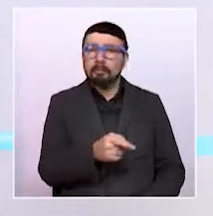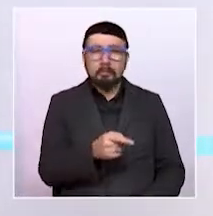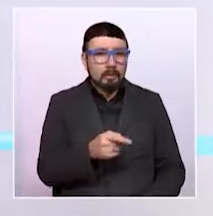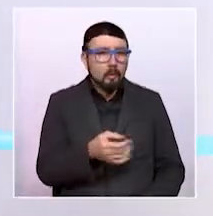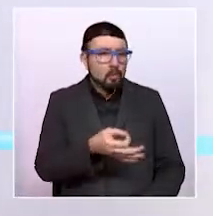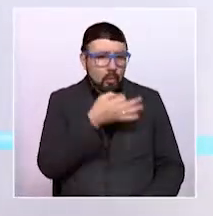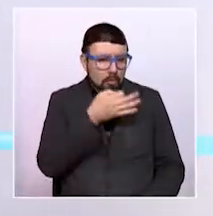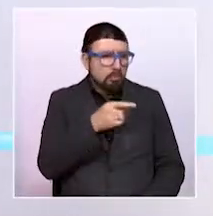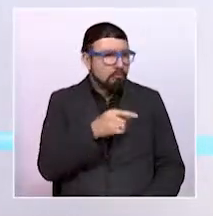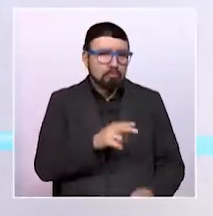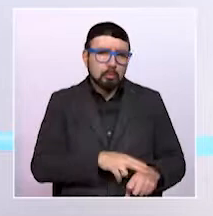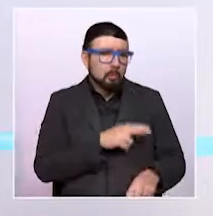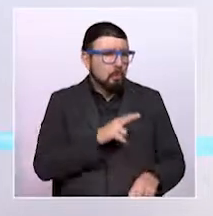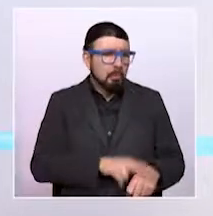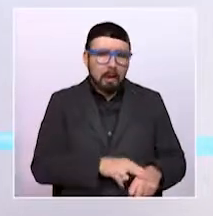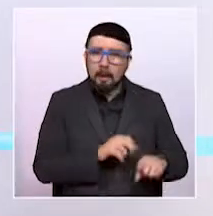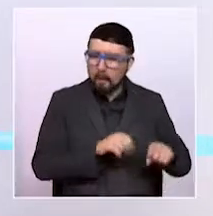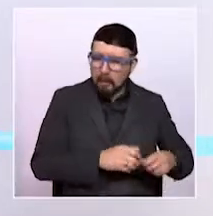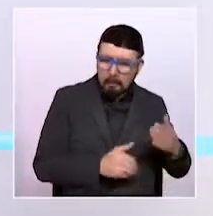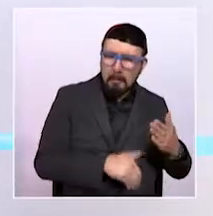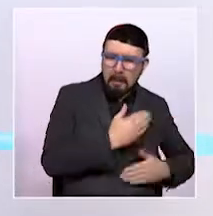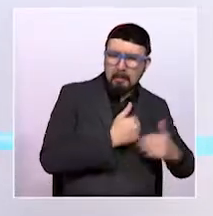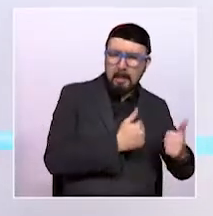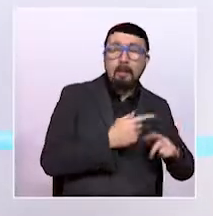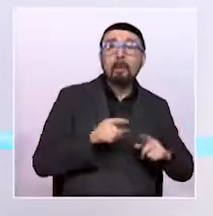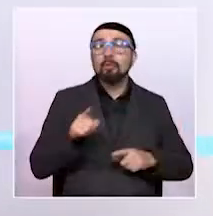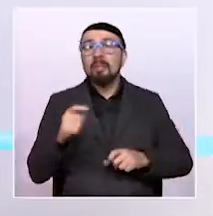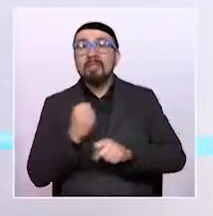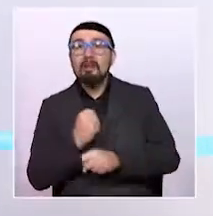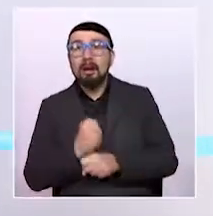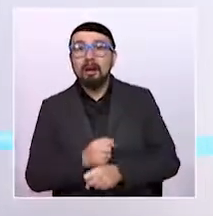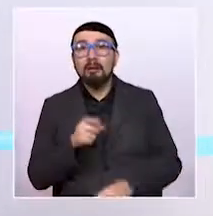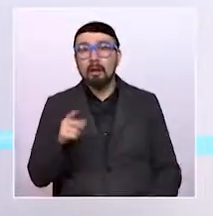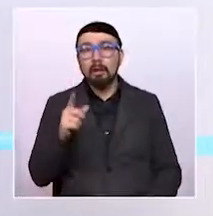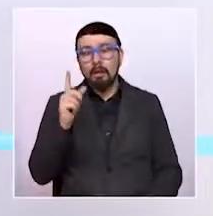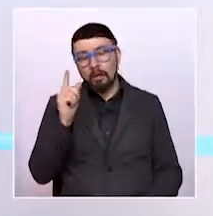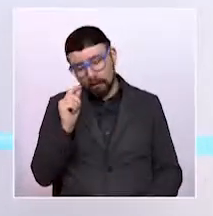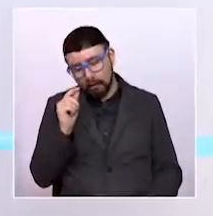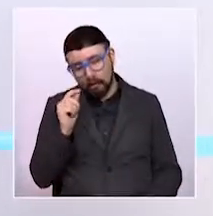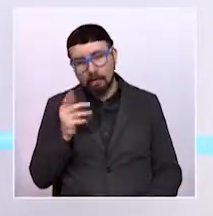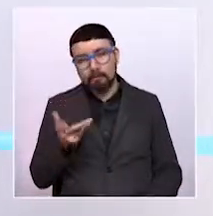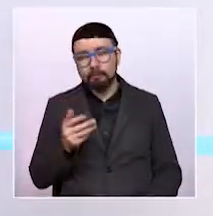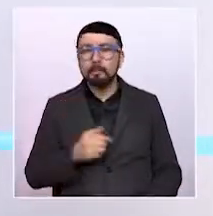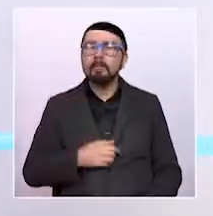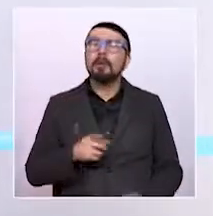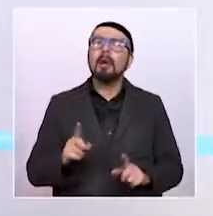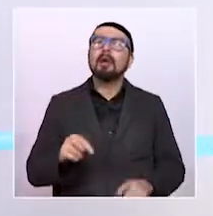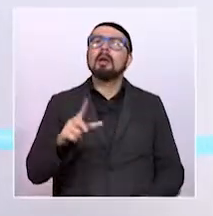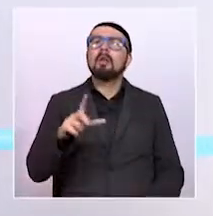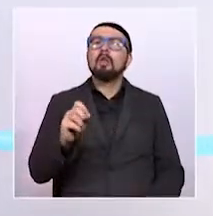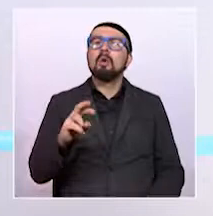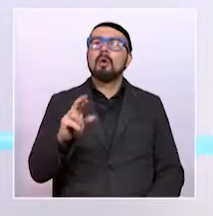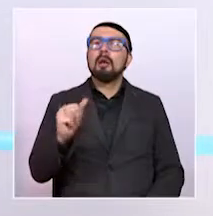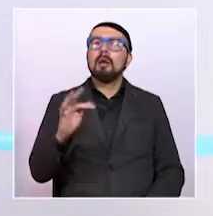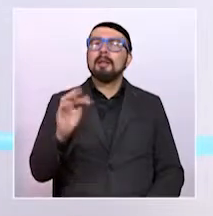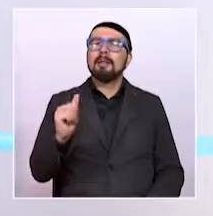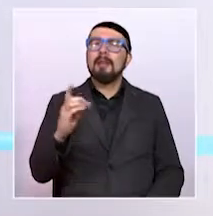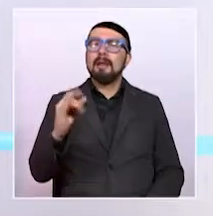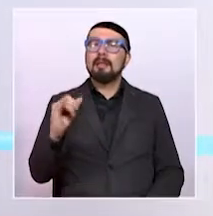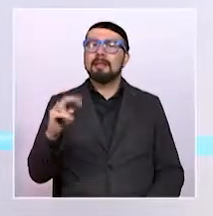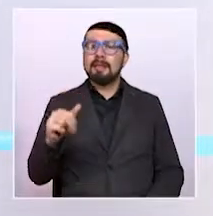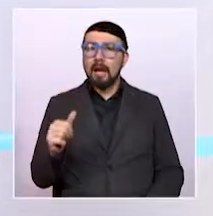ningún problema utilizarlo al principio pero si usted trabaja pues se va a dormir en su trabajo la loratadina por ejemplo que es un medicamento que se puede